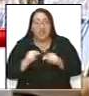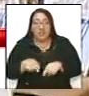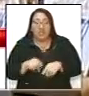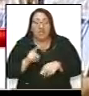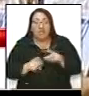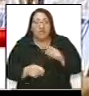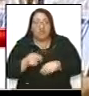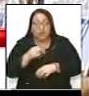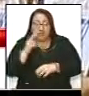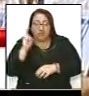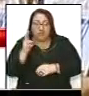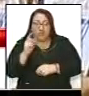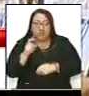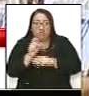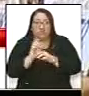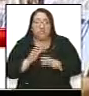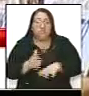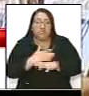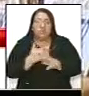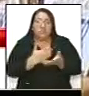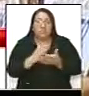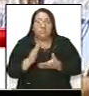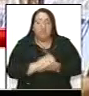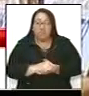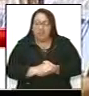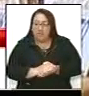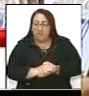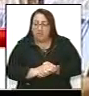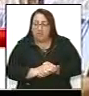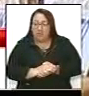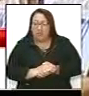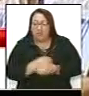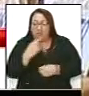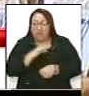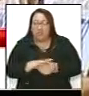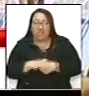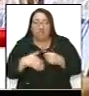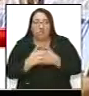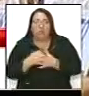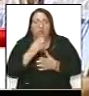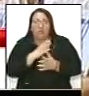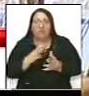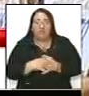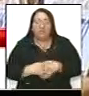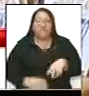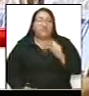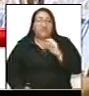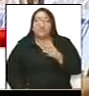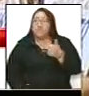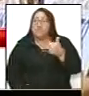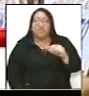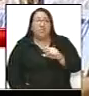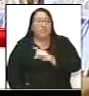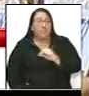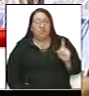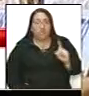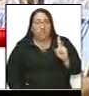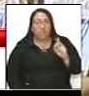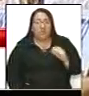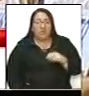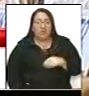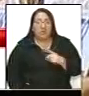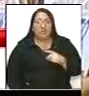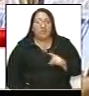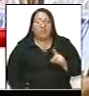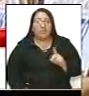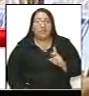de los profesores y de estos alumnos que han sido expulsados, ¿no? Porque debemos cumplir como Estado. No digo que sea bueno o malo el tema de ideología de género,